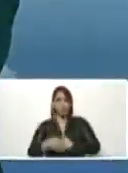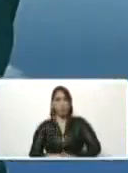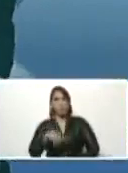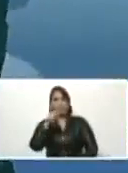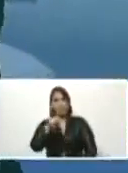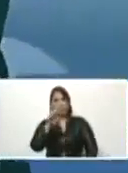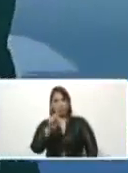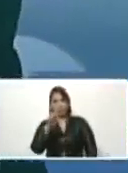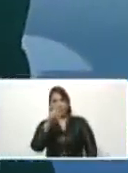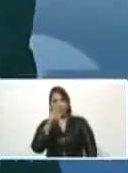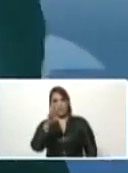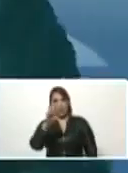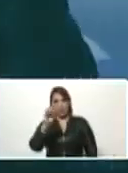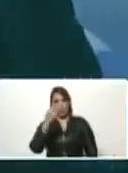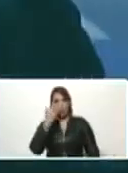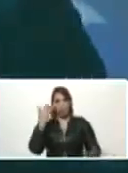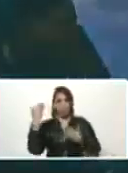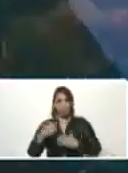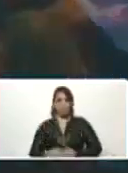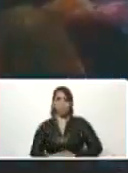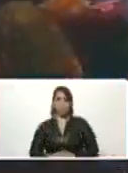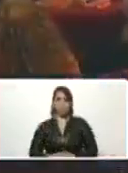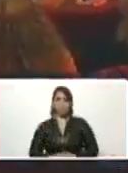Pedro Calzadilla.